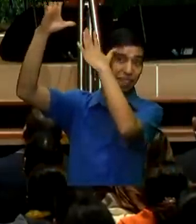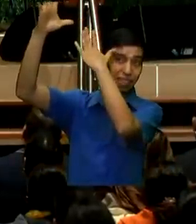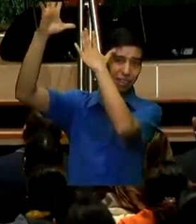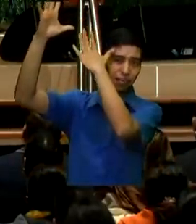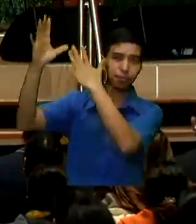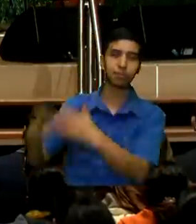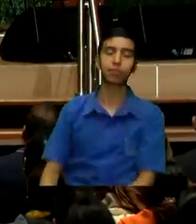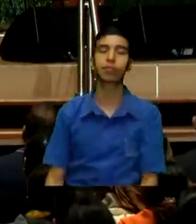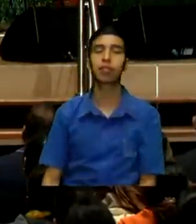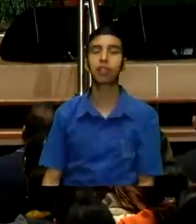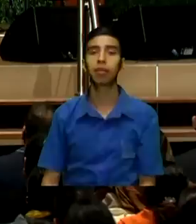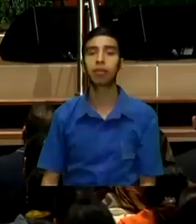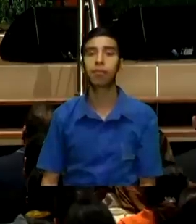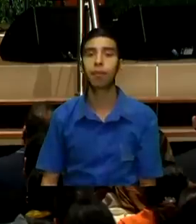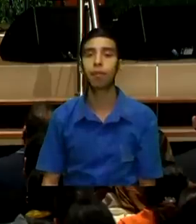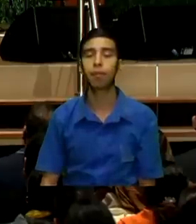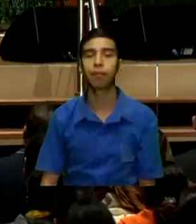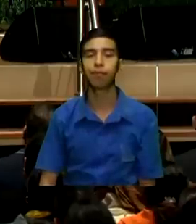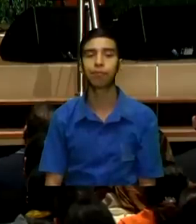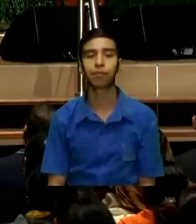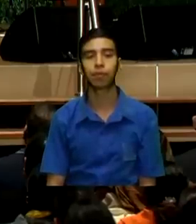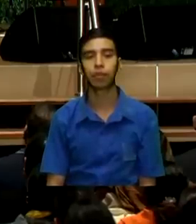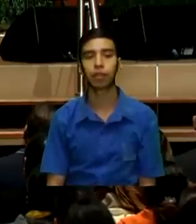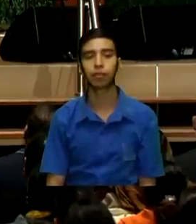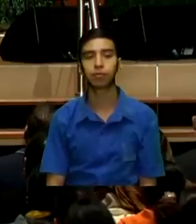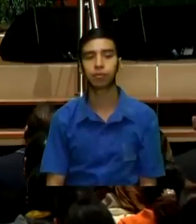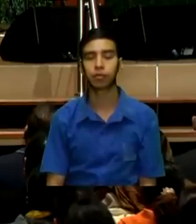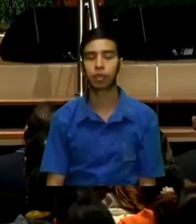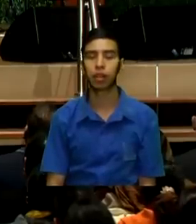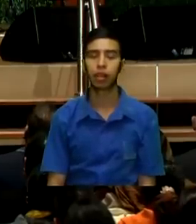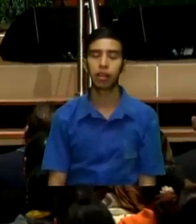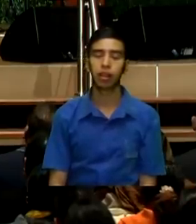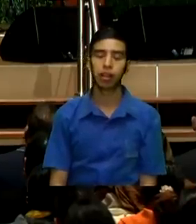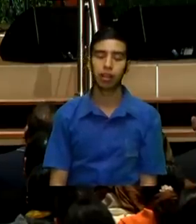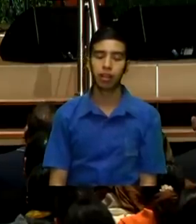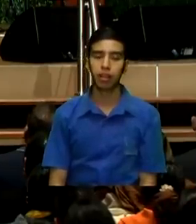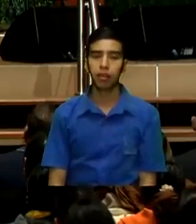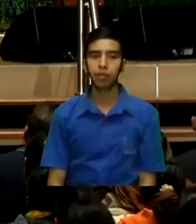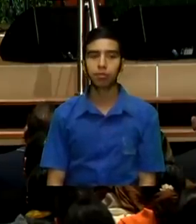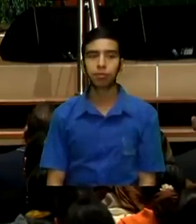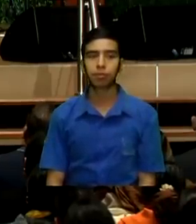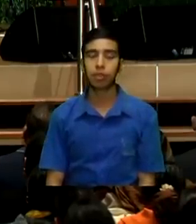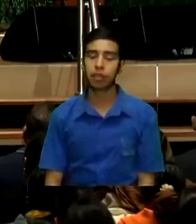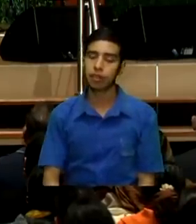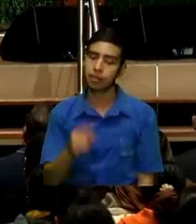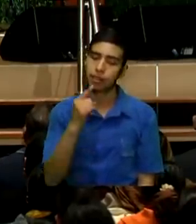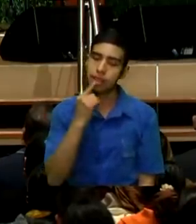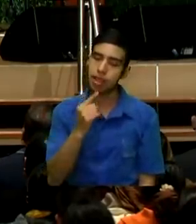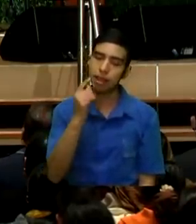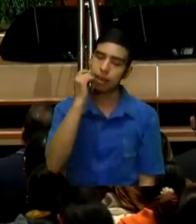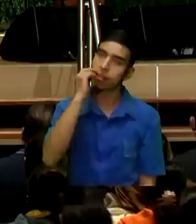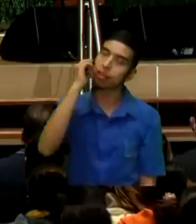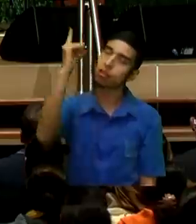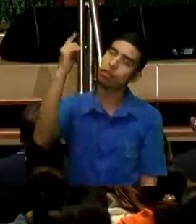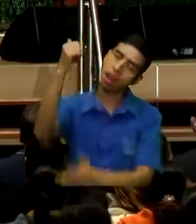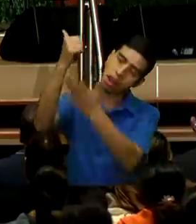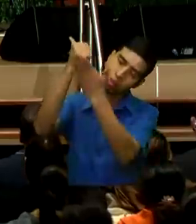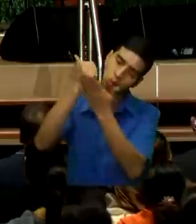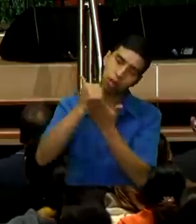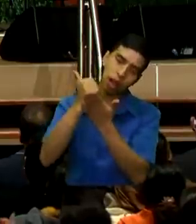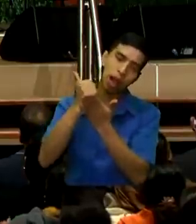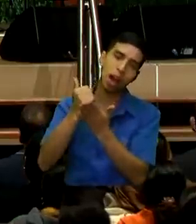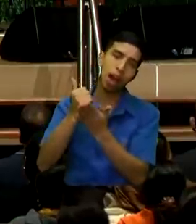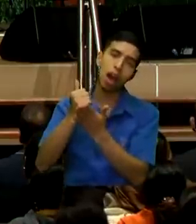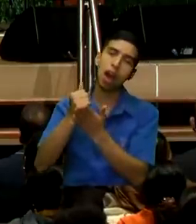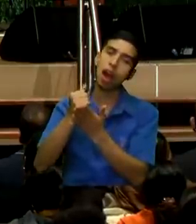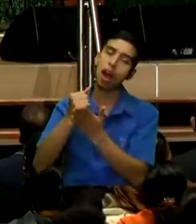evolucionar. Bueno. Ay, Padre, ayúdame, por favor. Dígale, Señor, ayúdale a este hombre que diga de una, que suelte